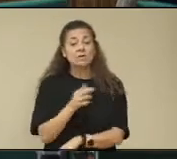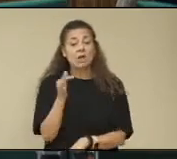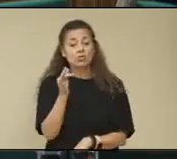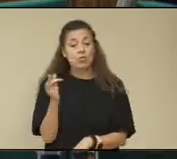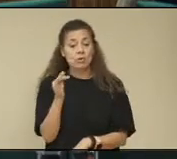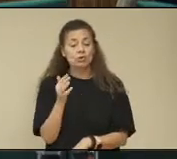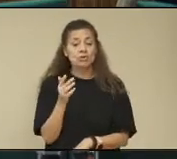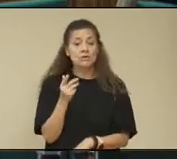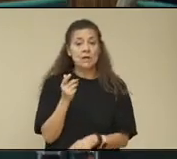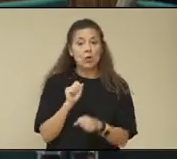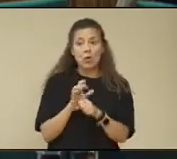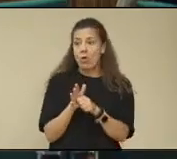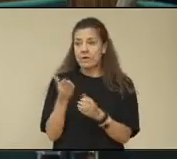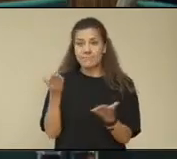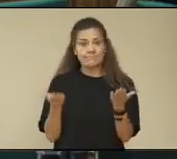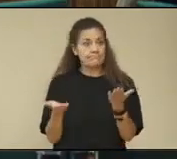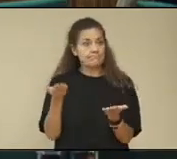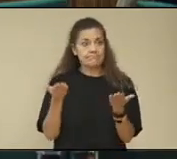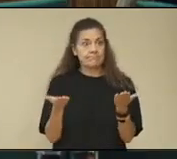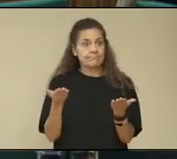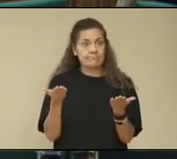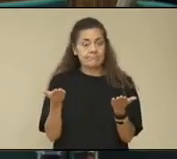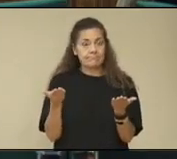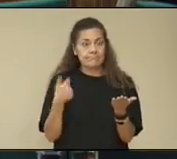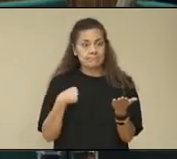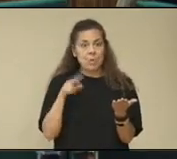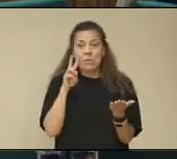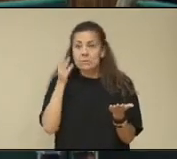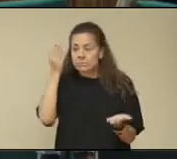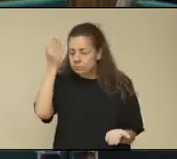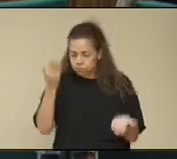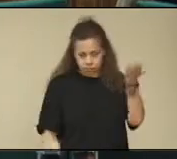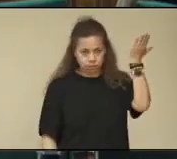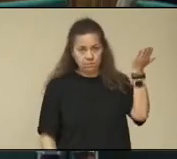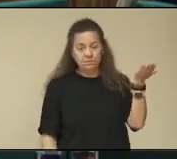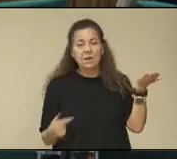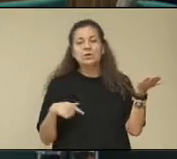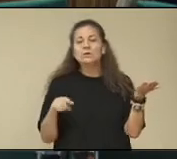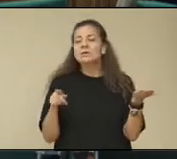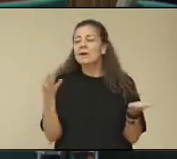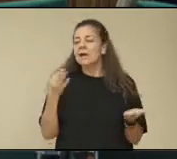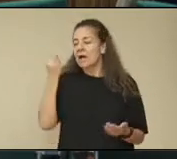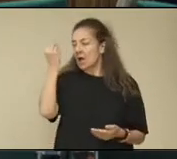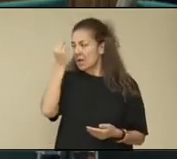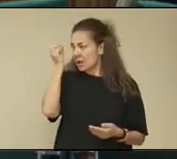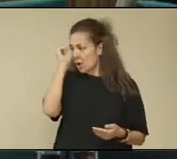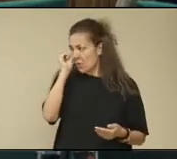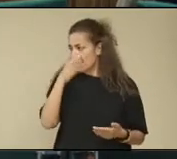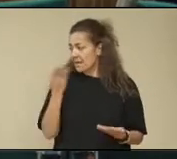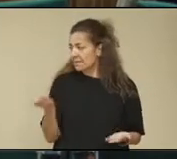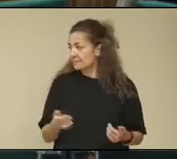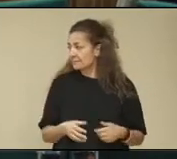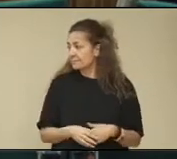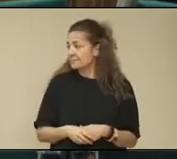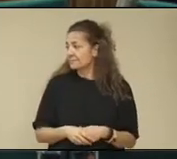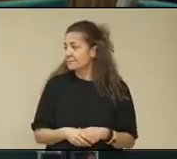COVID, es que son no sé cuántas cifras eran de diferencia, ¿no? ¿Qué opináis sobre eso?